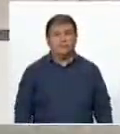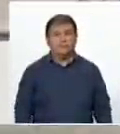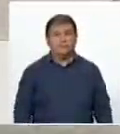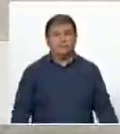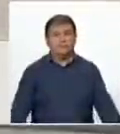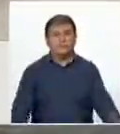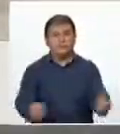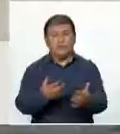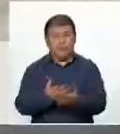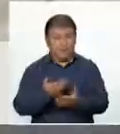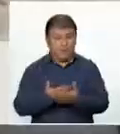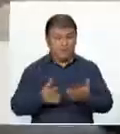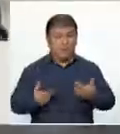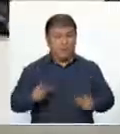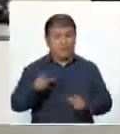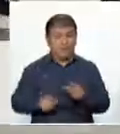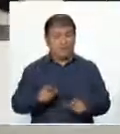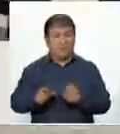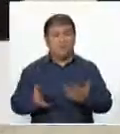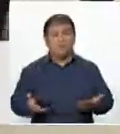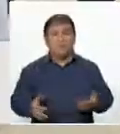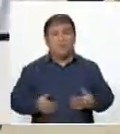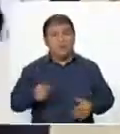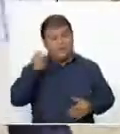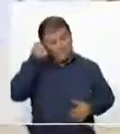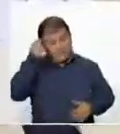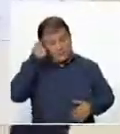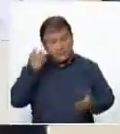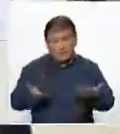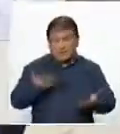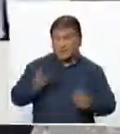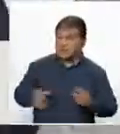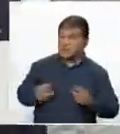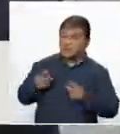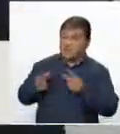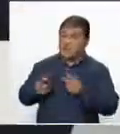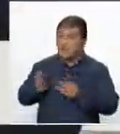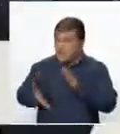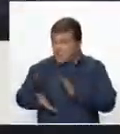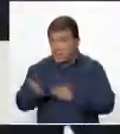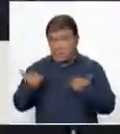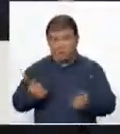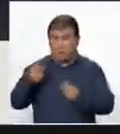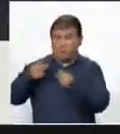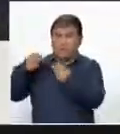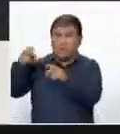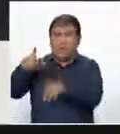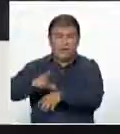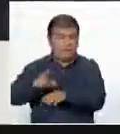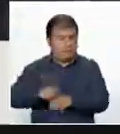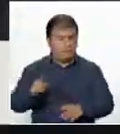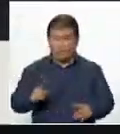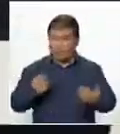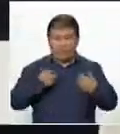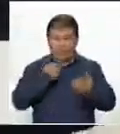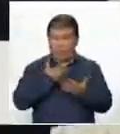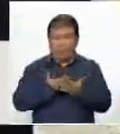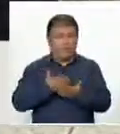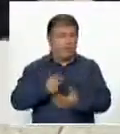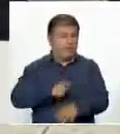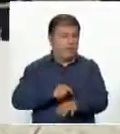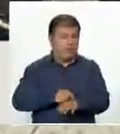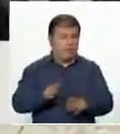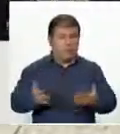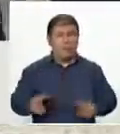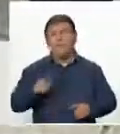Bien, José. Bueno, entonces, para las personas que pensaban quizás acercarse al centro de Lima, no es el mejor momento, como tú lo comentabas, Lore, porque